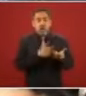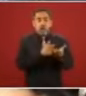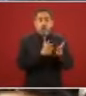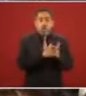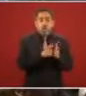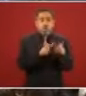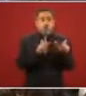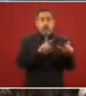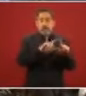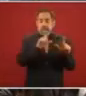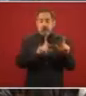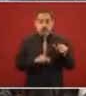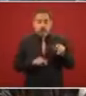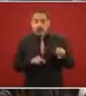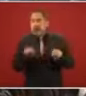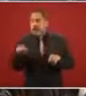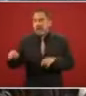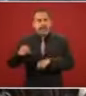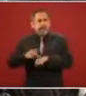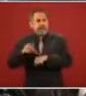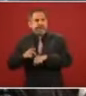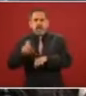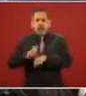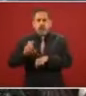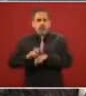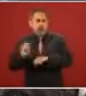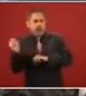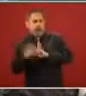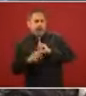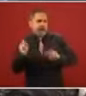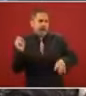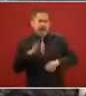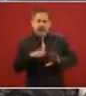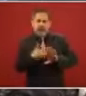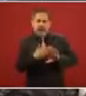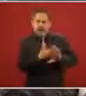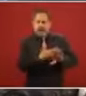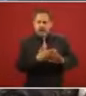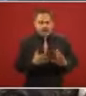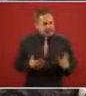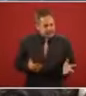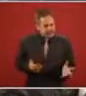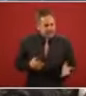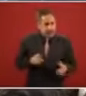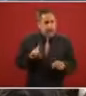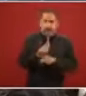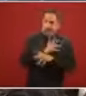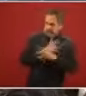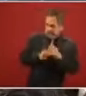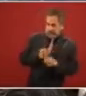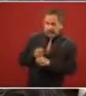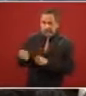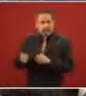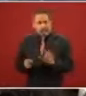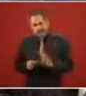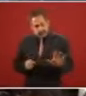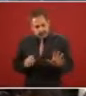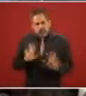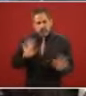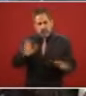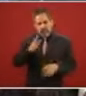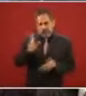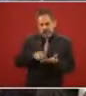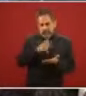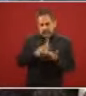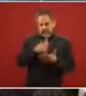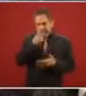y huevos. Usted ha reiterado que su gobierno está en contra de la represión y el mal uso de la fuerza,